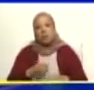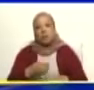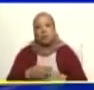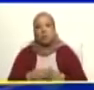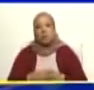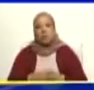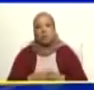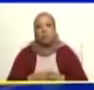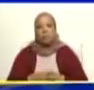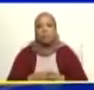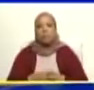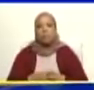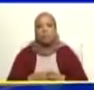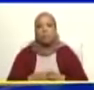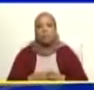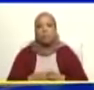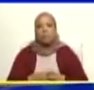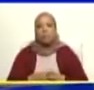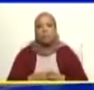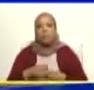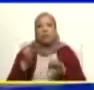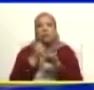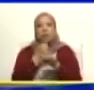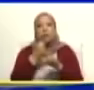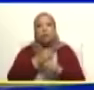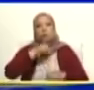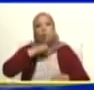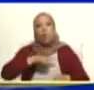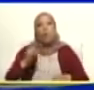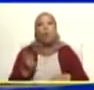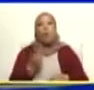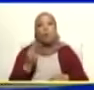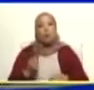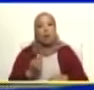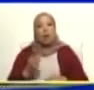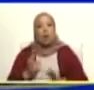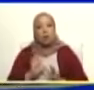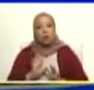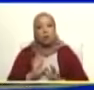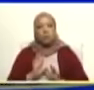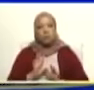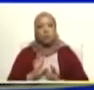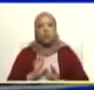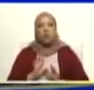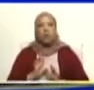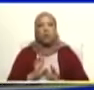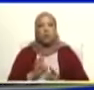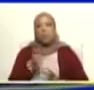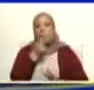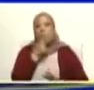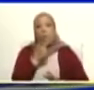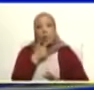Jornada histórica, única. magnífica,